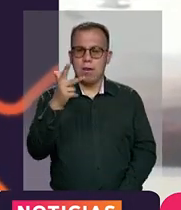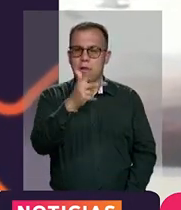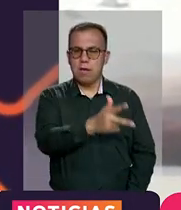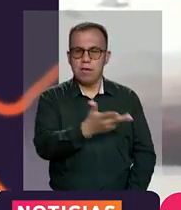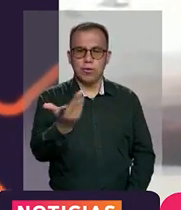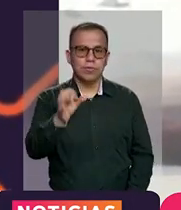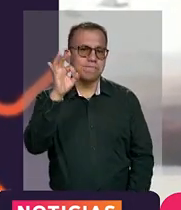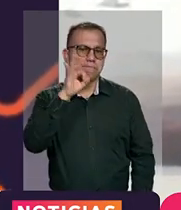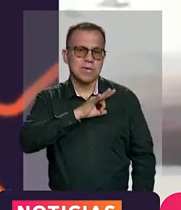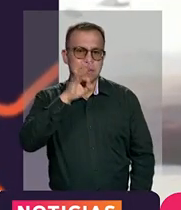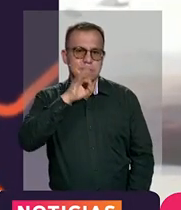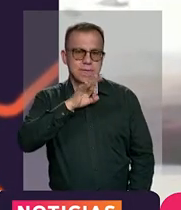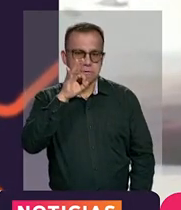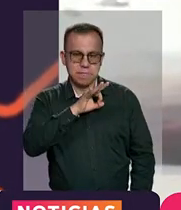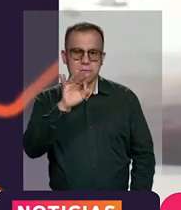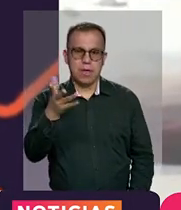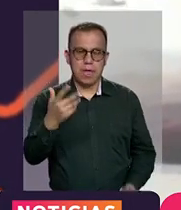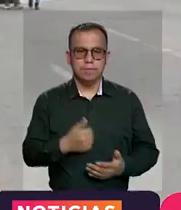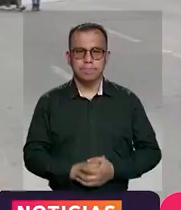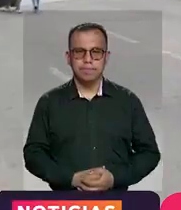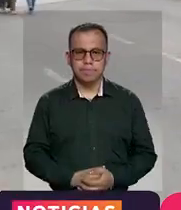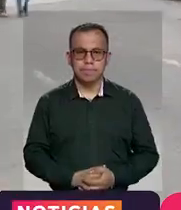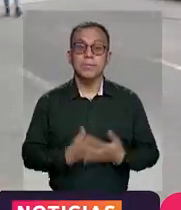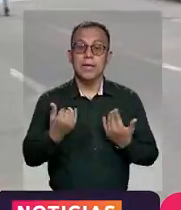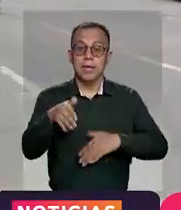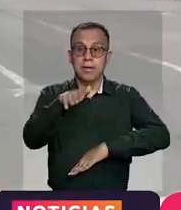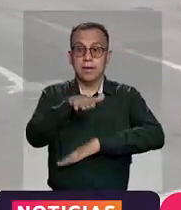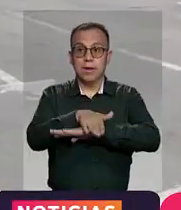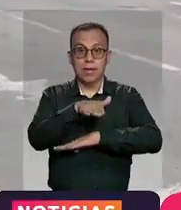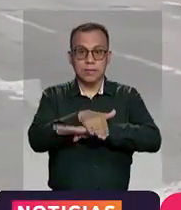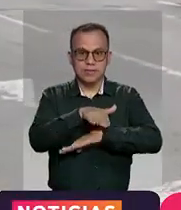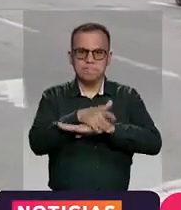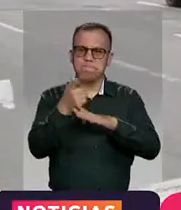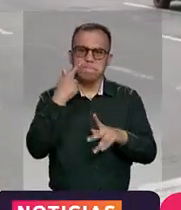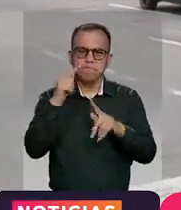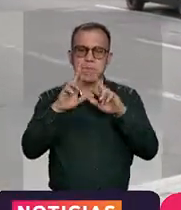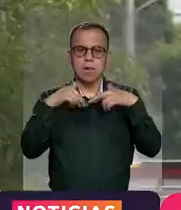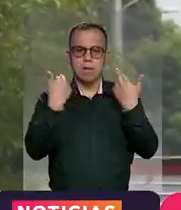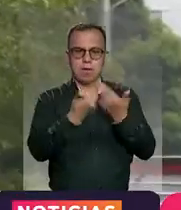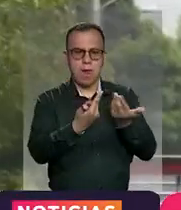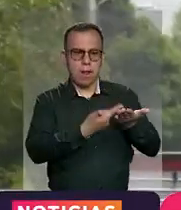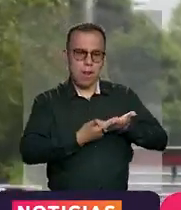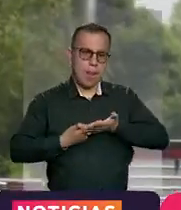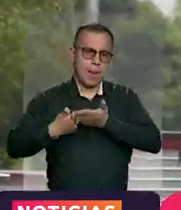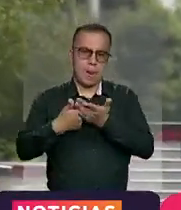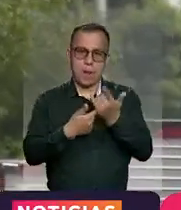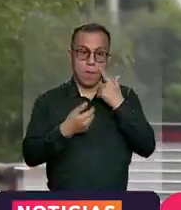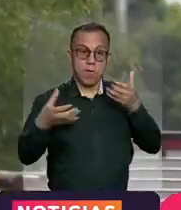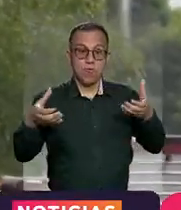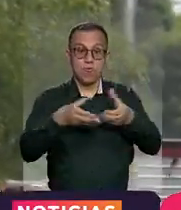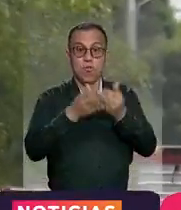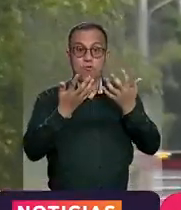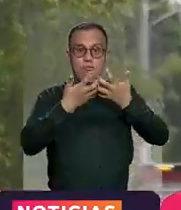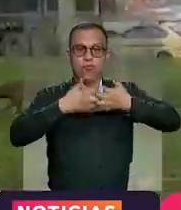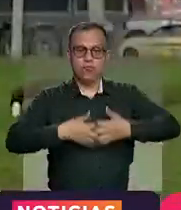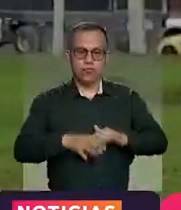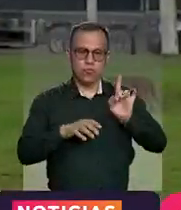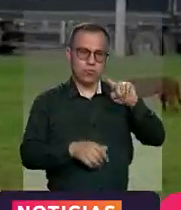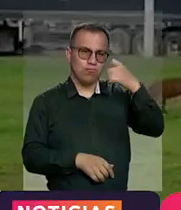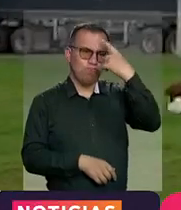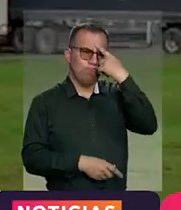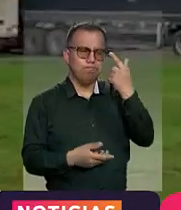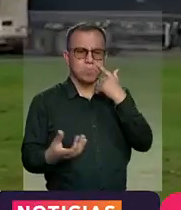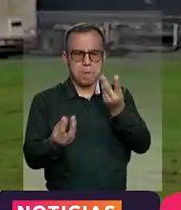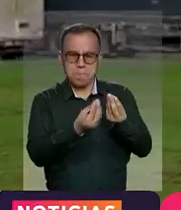hacia Villavicencio, a la altura de Caquesa. En la tarde se llevará a cabo una reunión con los transportadores y funcionarios de la gobernación